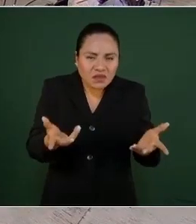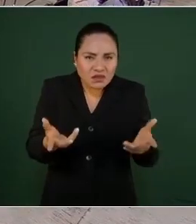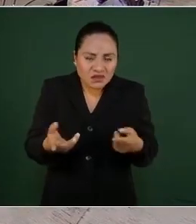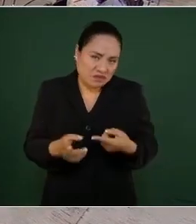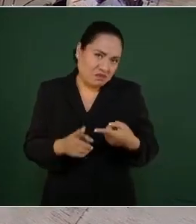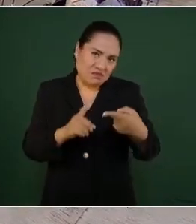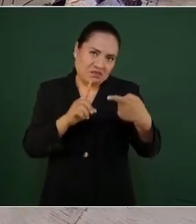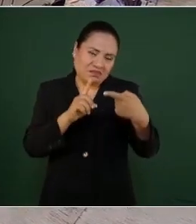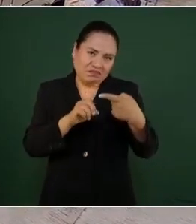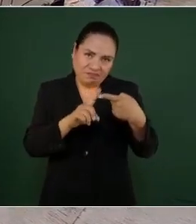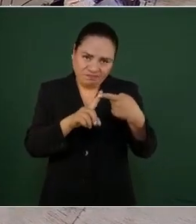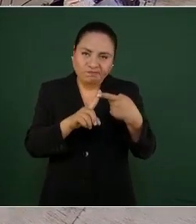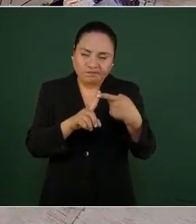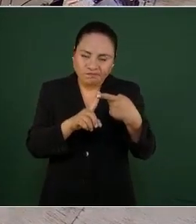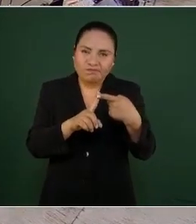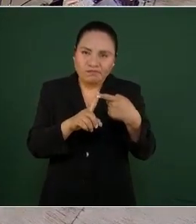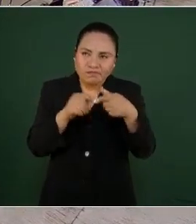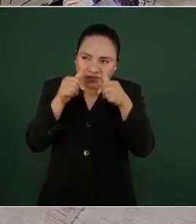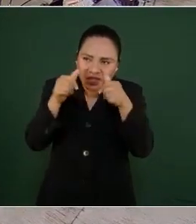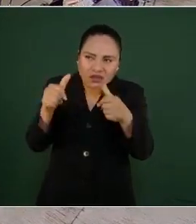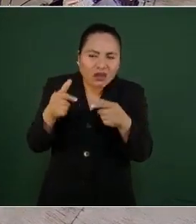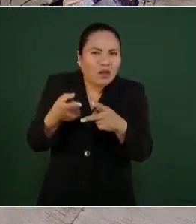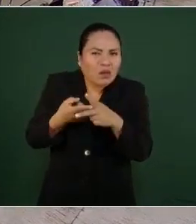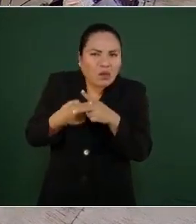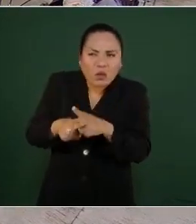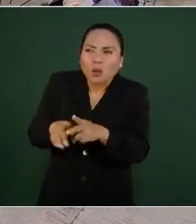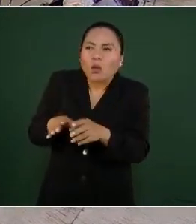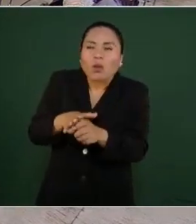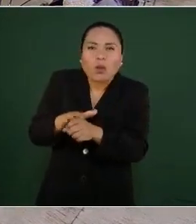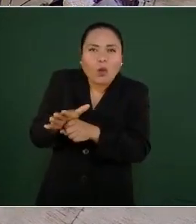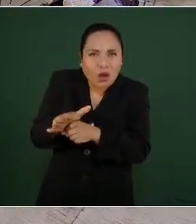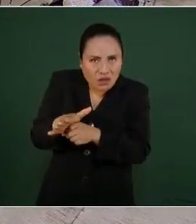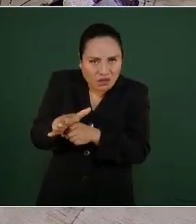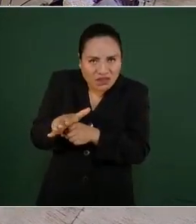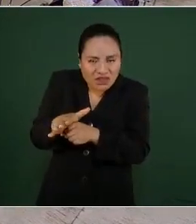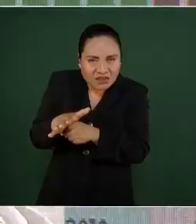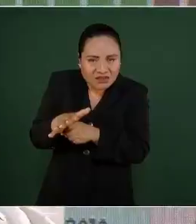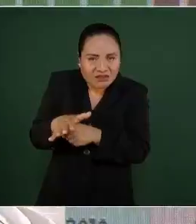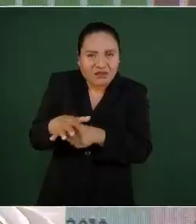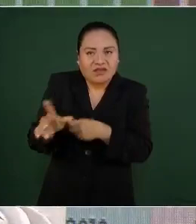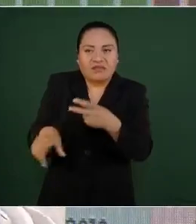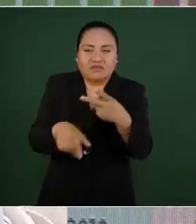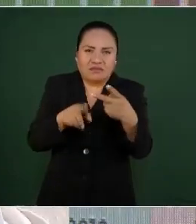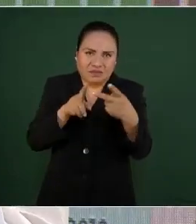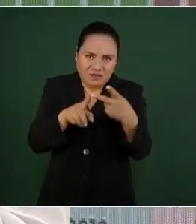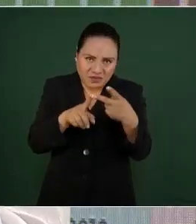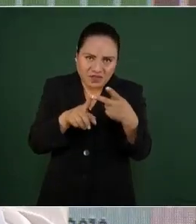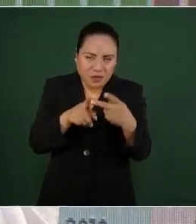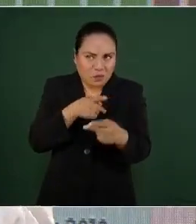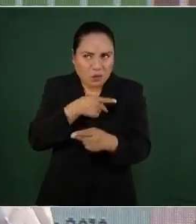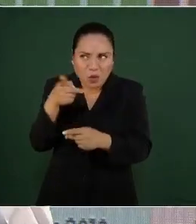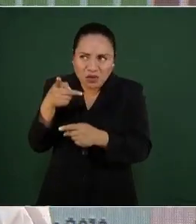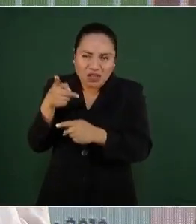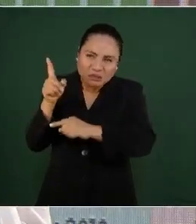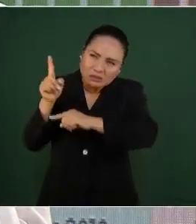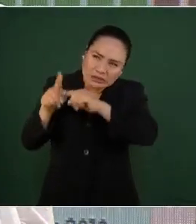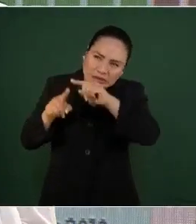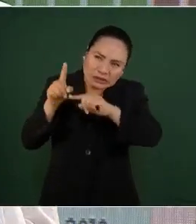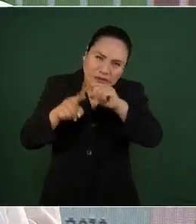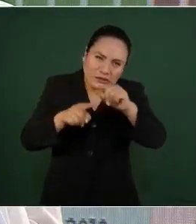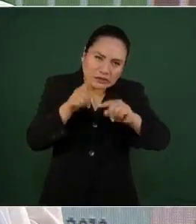porque estamos atendiendo las causas, porque estamos combatiendo la pobreza y lo hemos